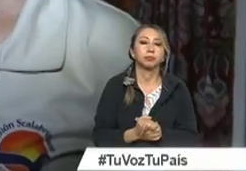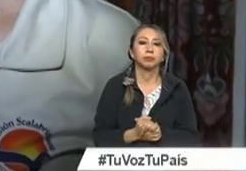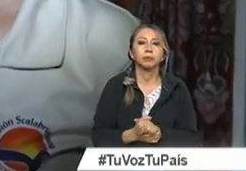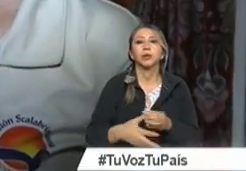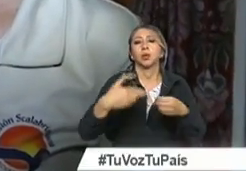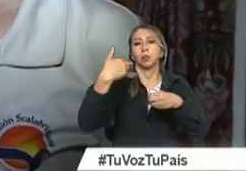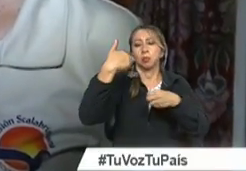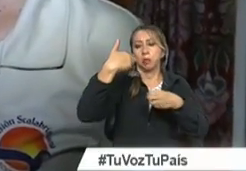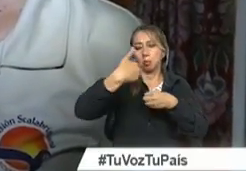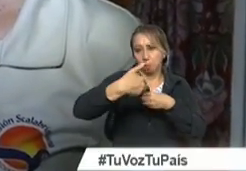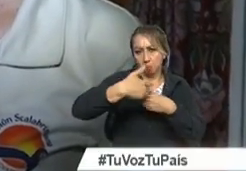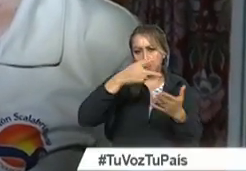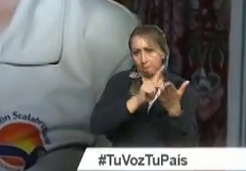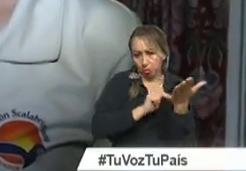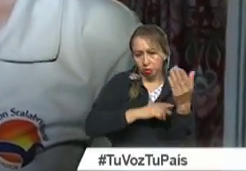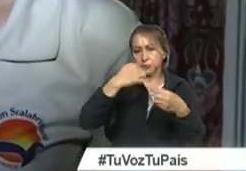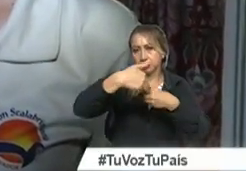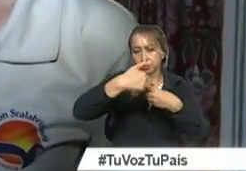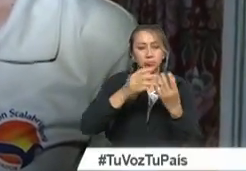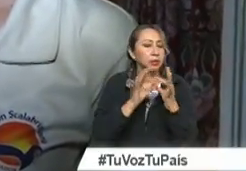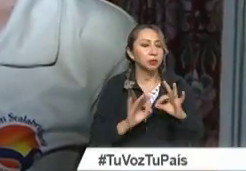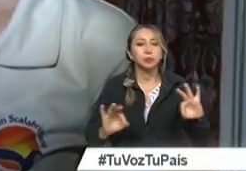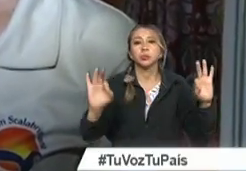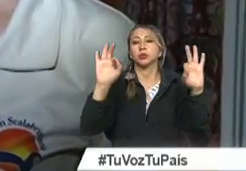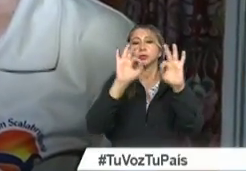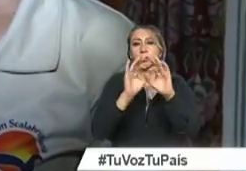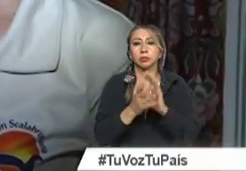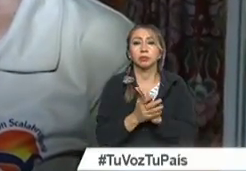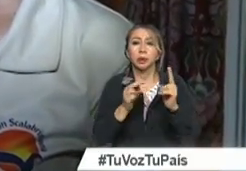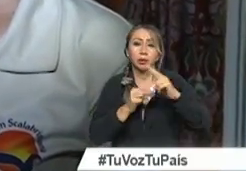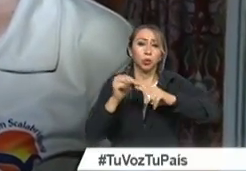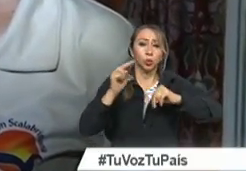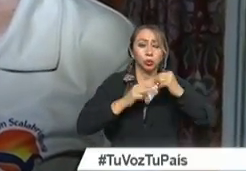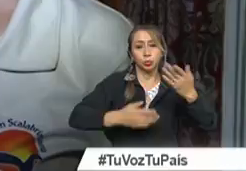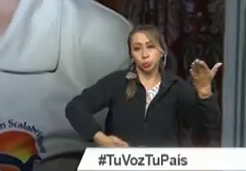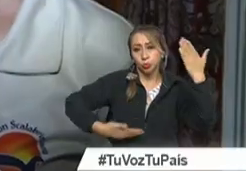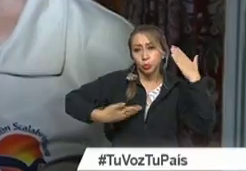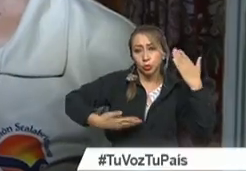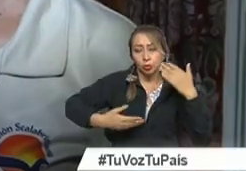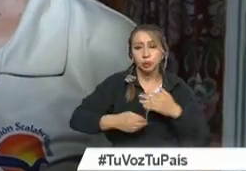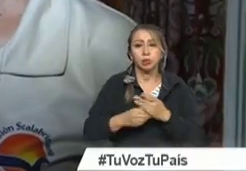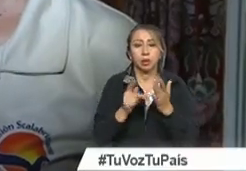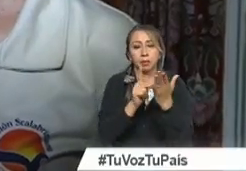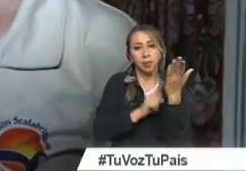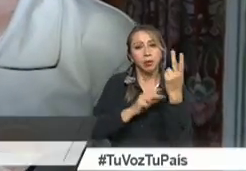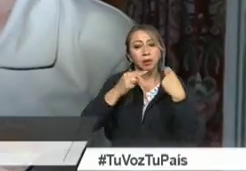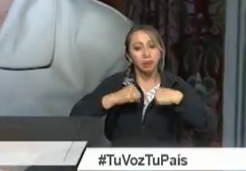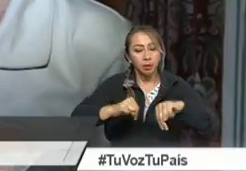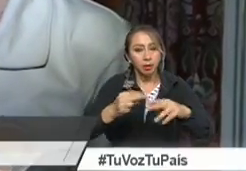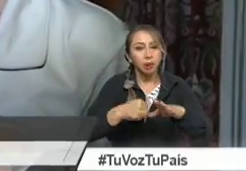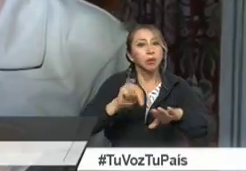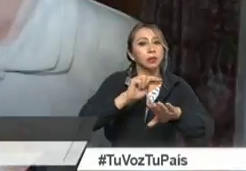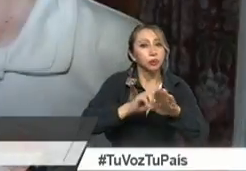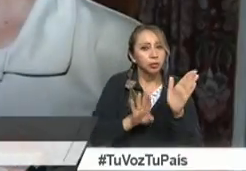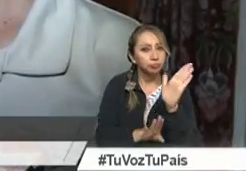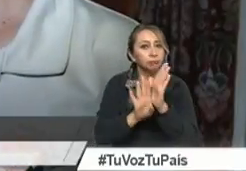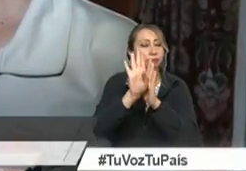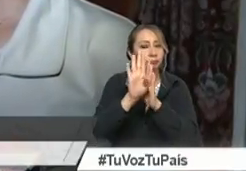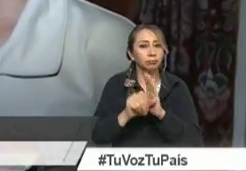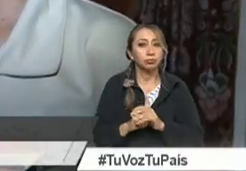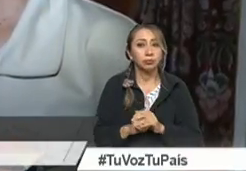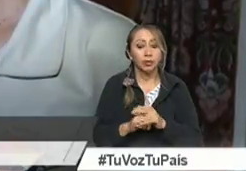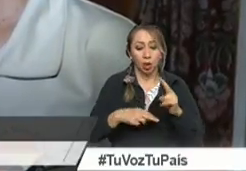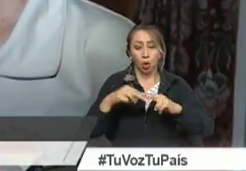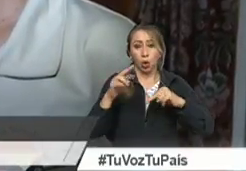participación es uno de los componentes muy importantes en la construcción de políticas y del plan nacional de desarrollo si se